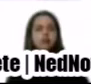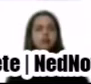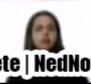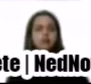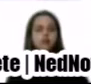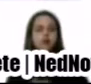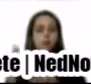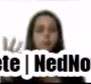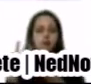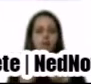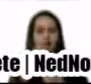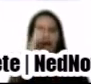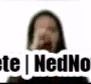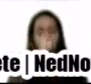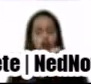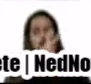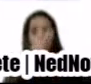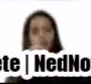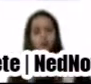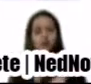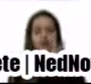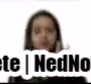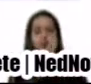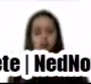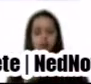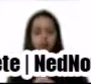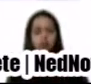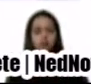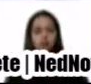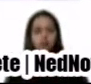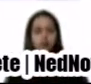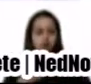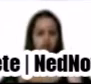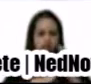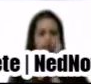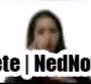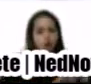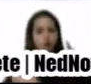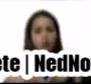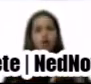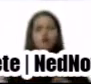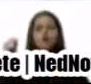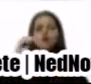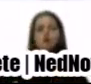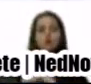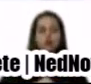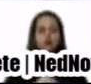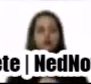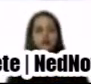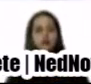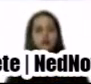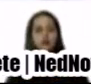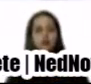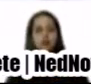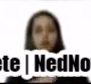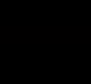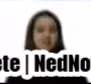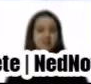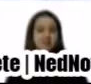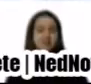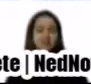homicidio, el presidente del tribunal, Michael Moreno. Moreno, un ex funcionario policial, fue condenado por el asesinato de una persona en el estado de Bolívar